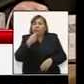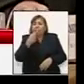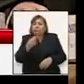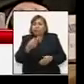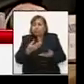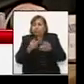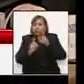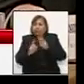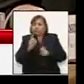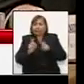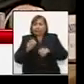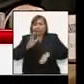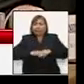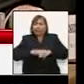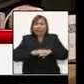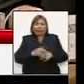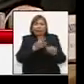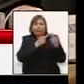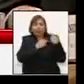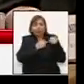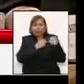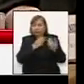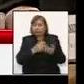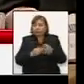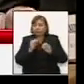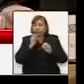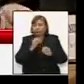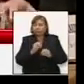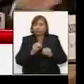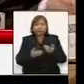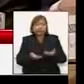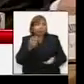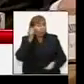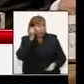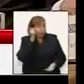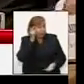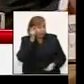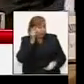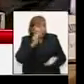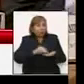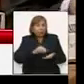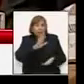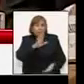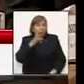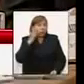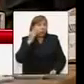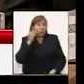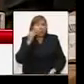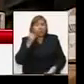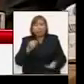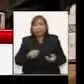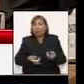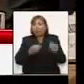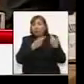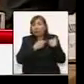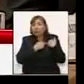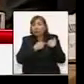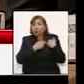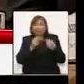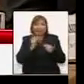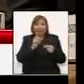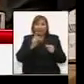unos cuestionamientos respecto a la función que se había delegado. Yo tengo entendido, más aún por su experiencia, cuando se le delega una función, no